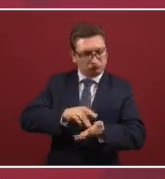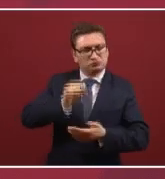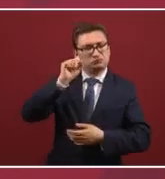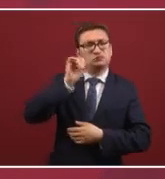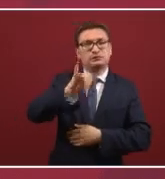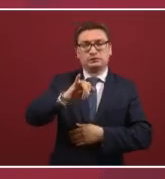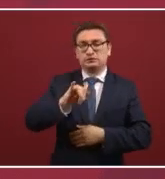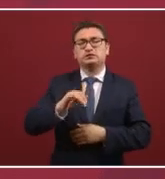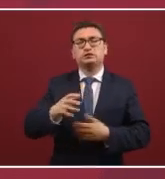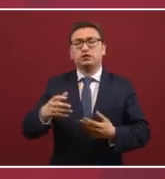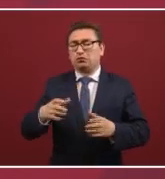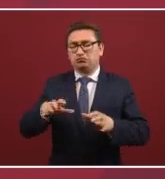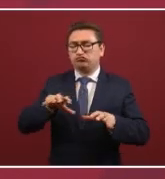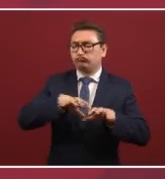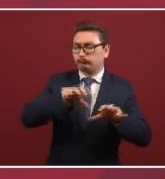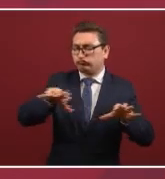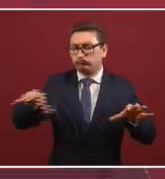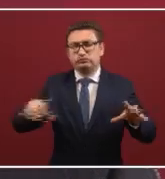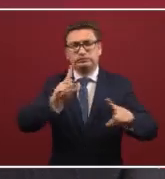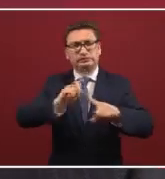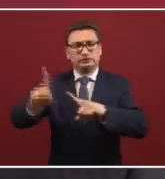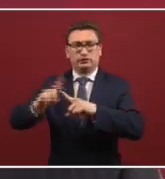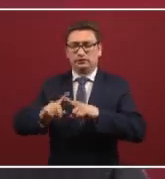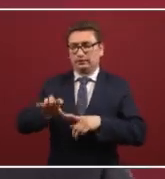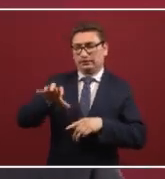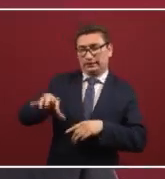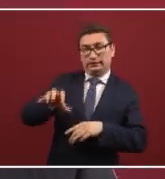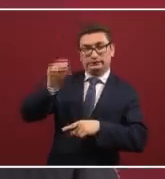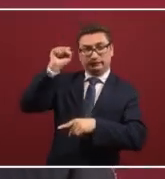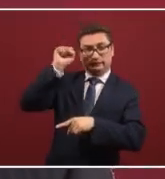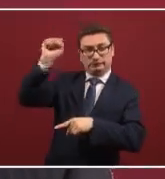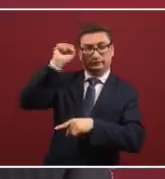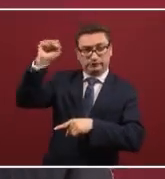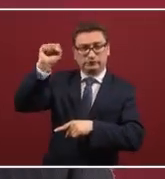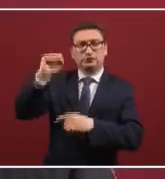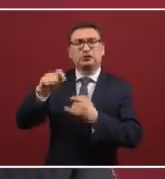Dirigentes sindicales que ayudaron